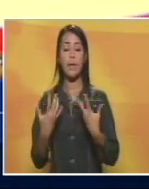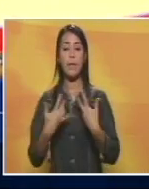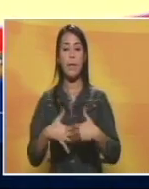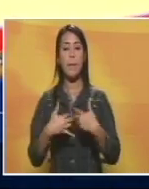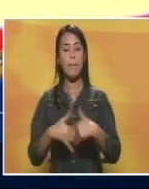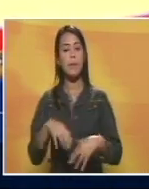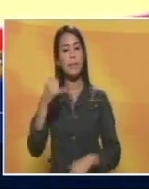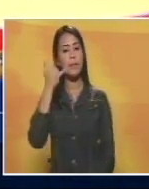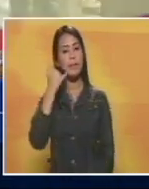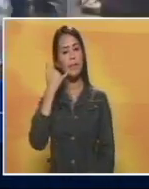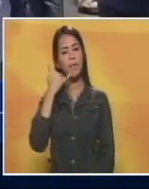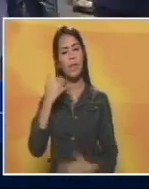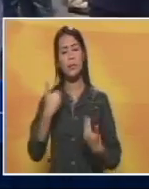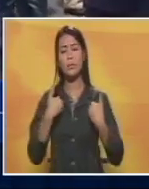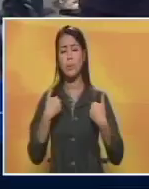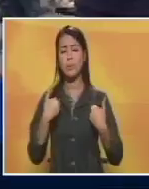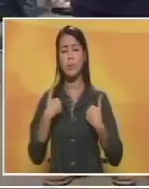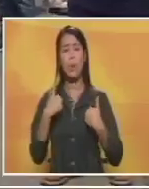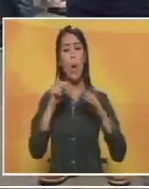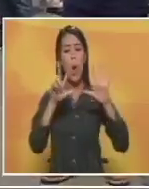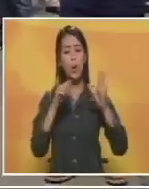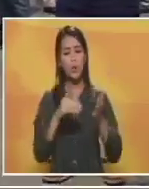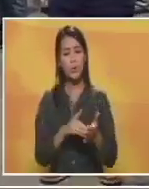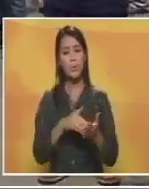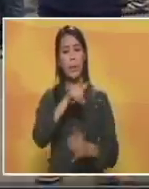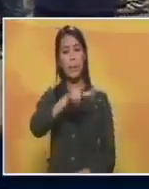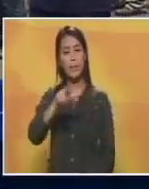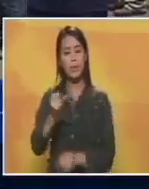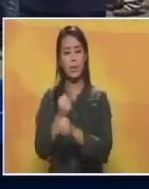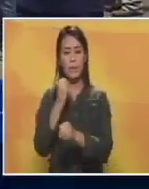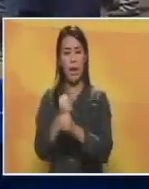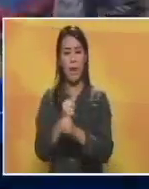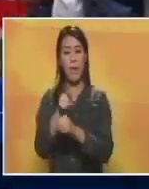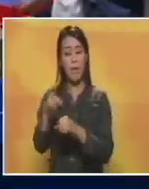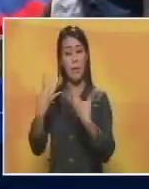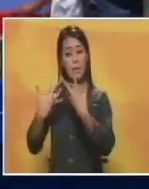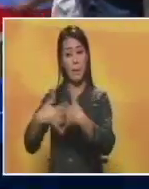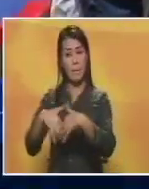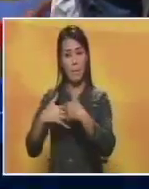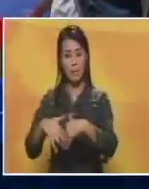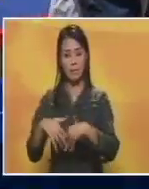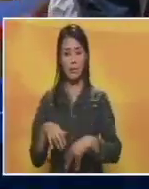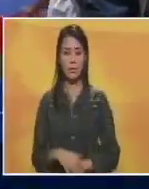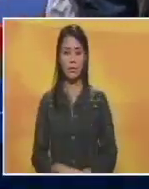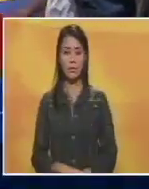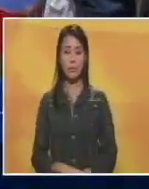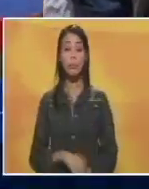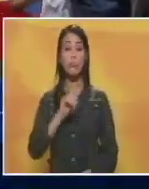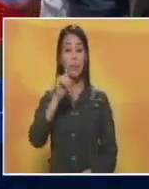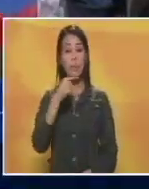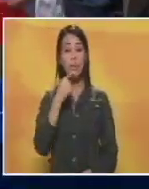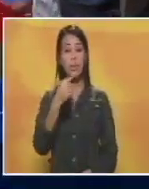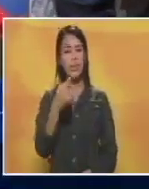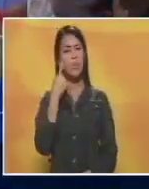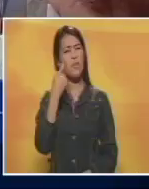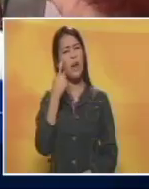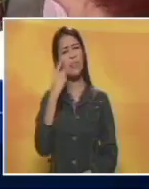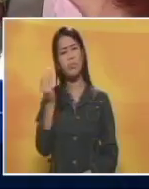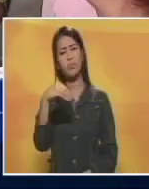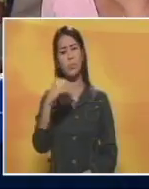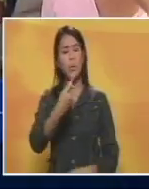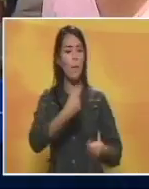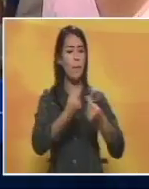telefónica, asegura que se ven afectados más de 8.000 trabajadores de esta compañía y dijo que también por la falta de inversión